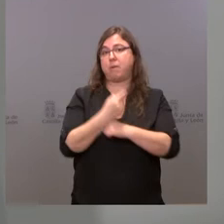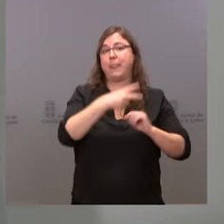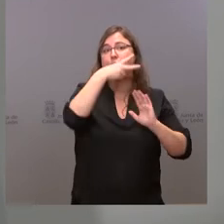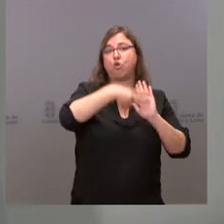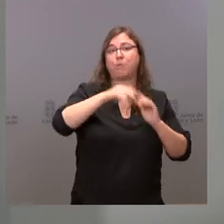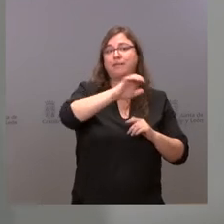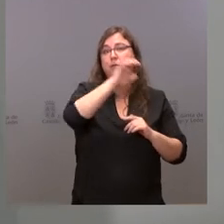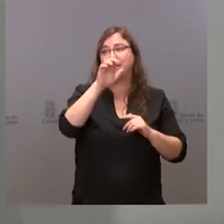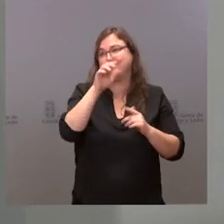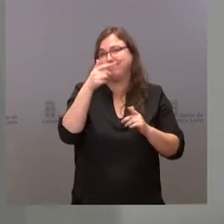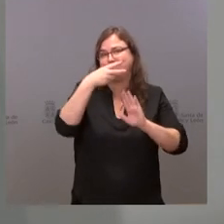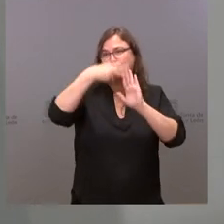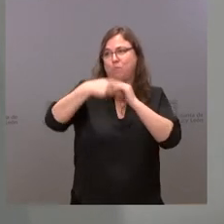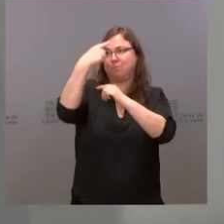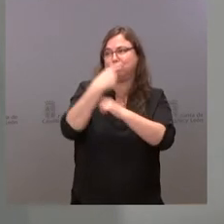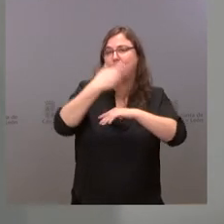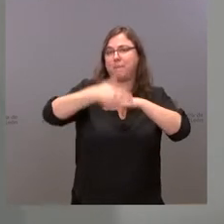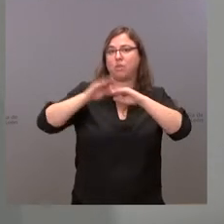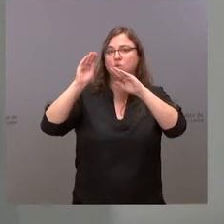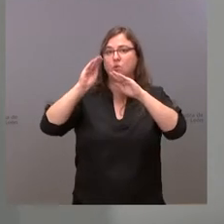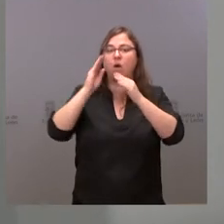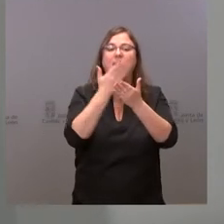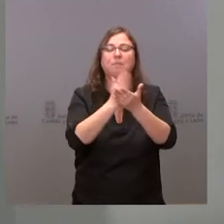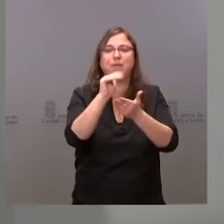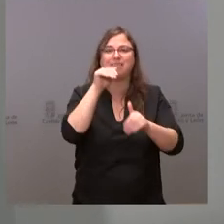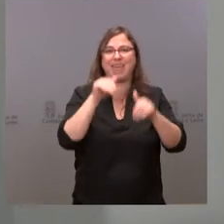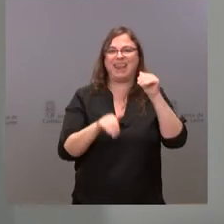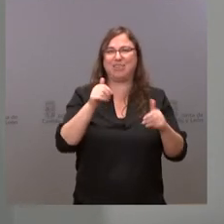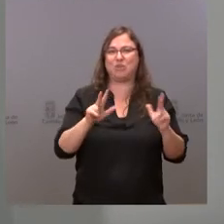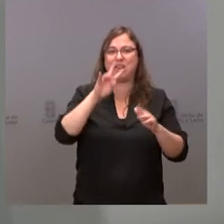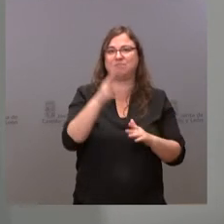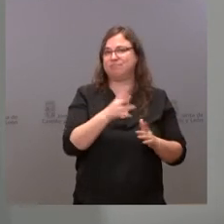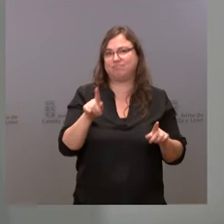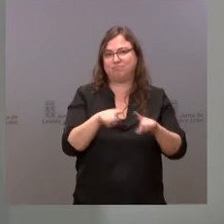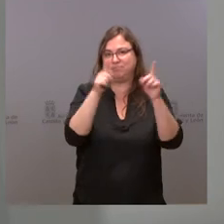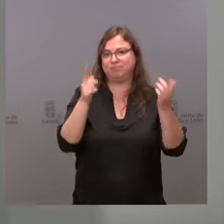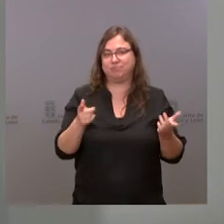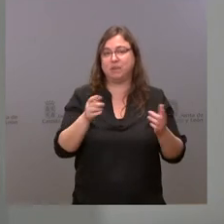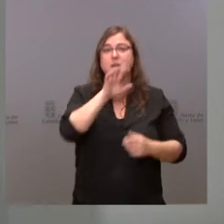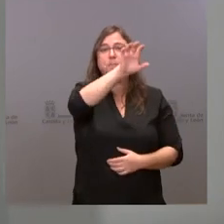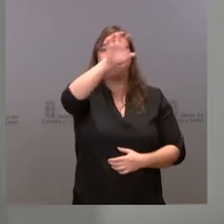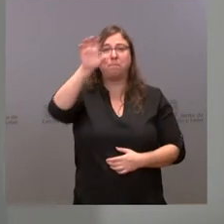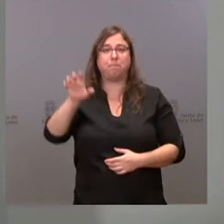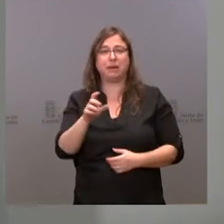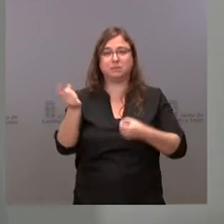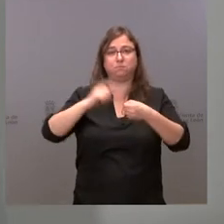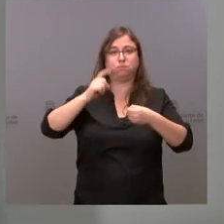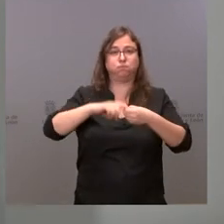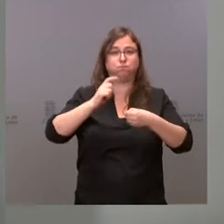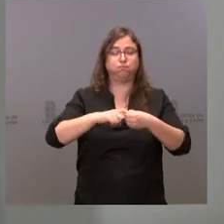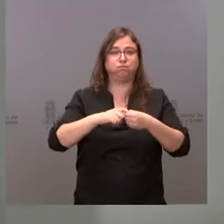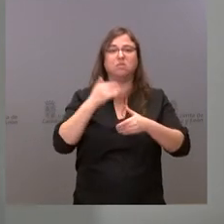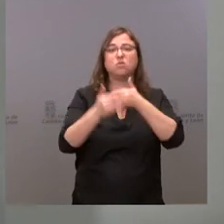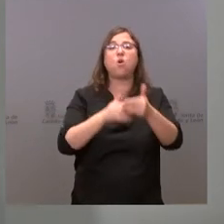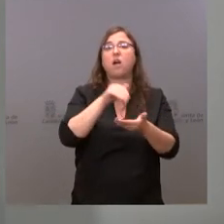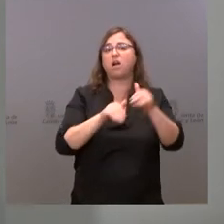calendarios electorales y democráticas en cada uno de estados miembros son bastante los países europeos que han tenido presos electorales durante la